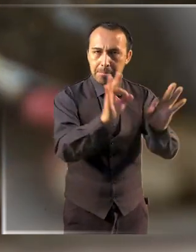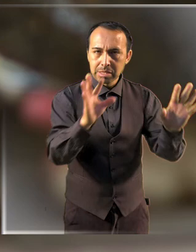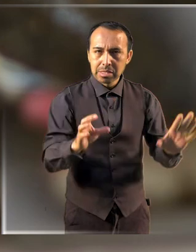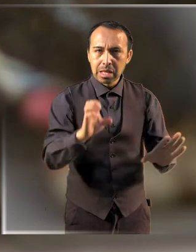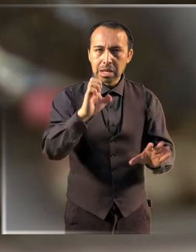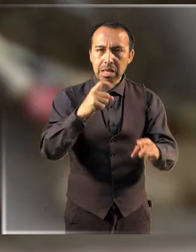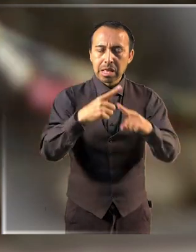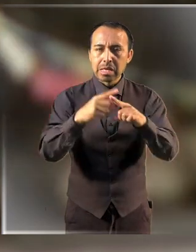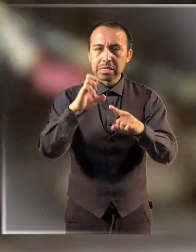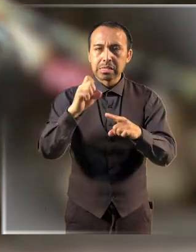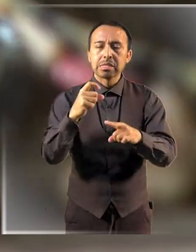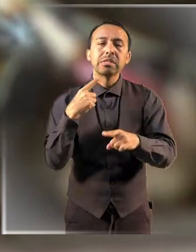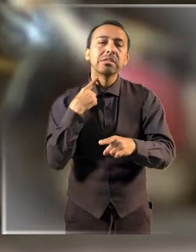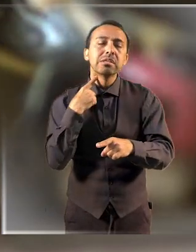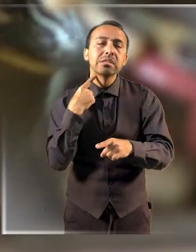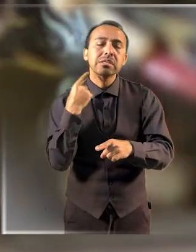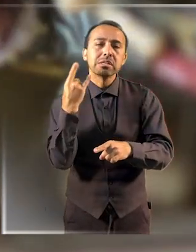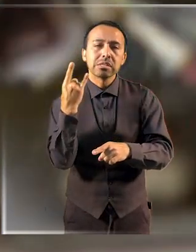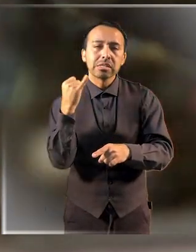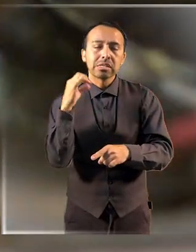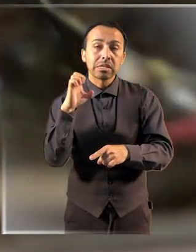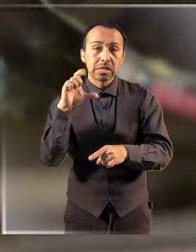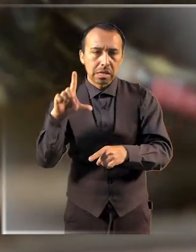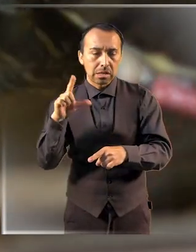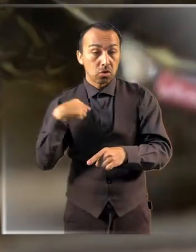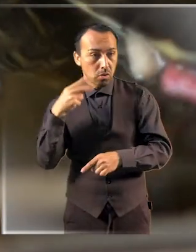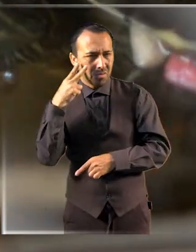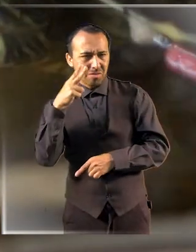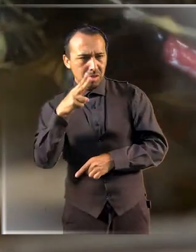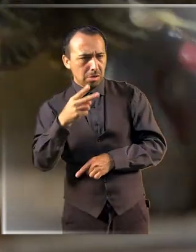hizo el Ezequiel y yo lo vi cuando